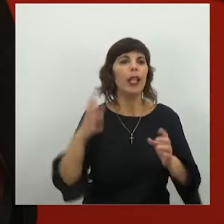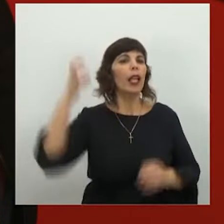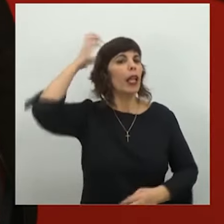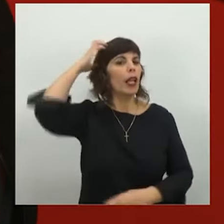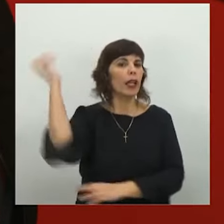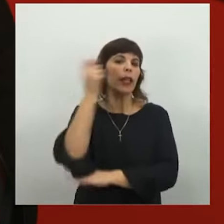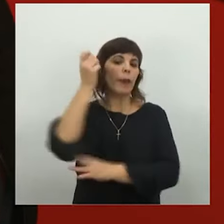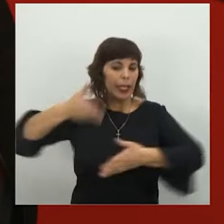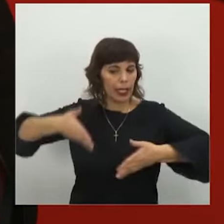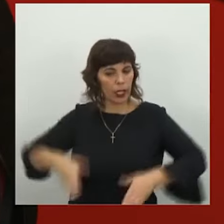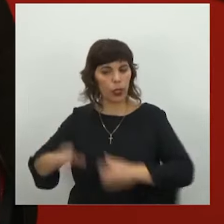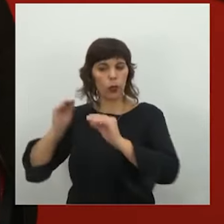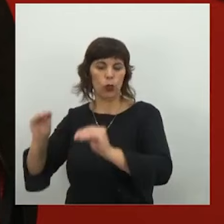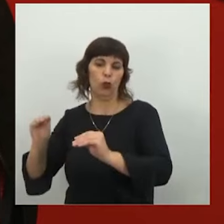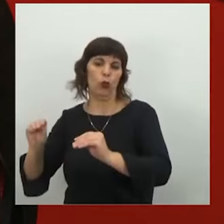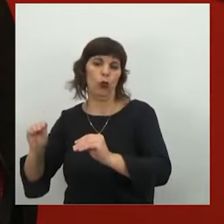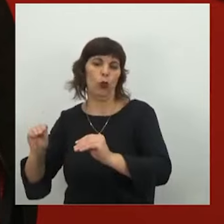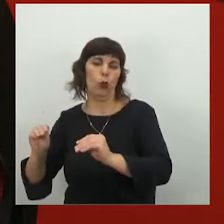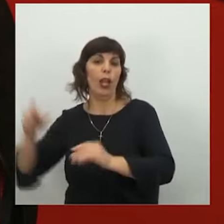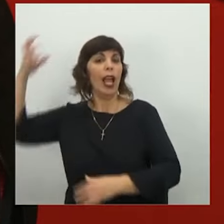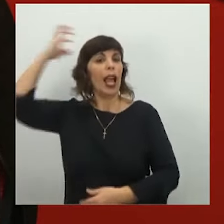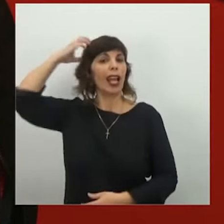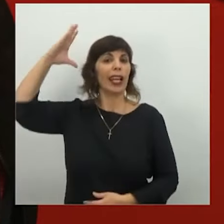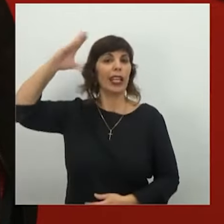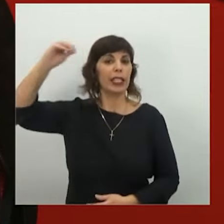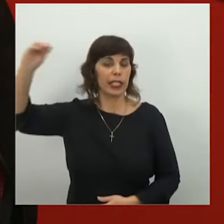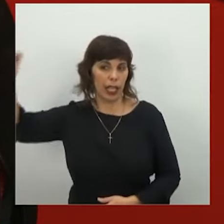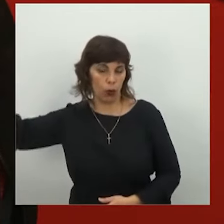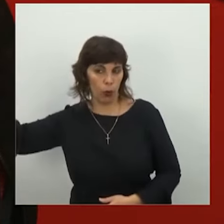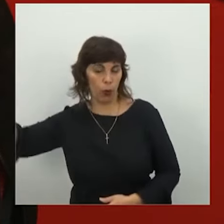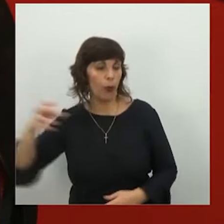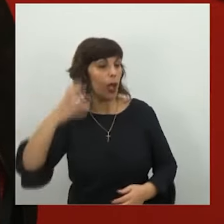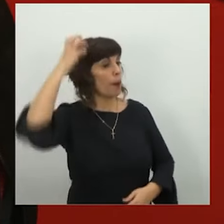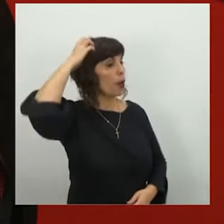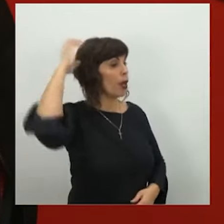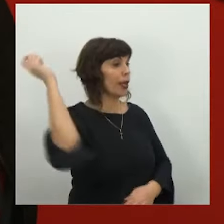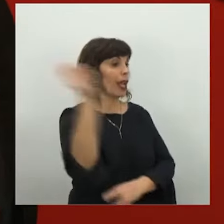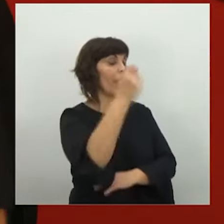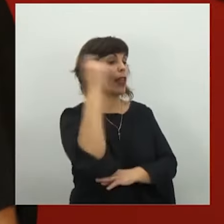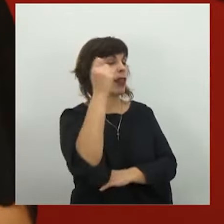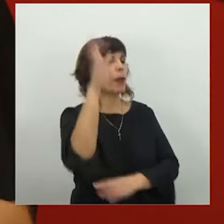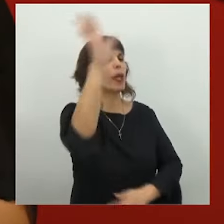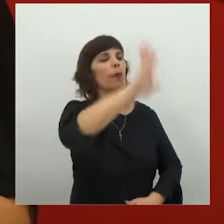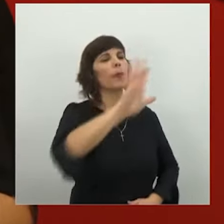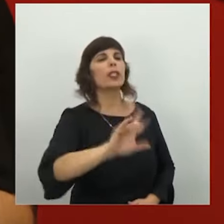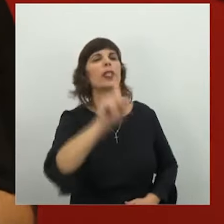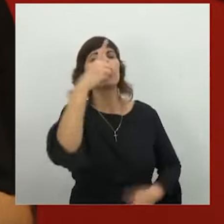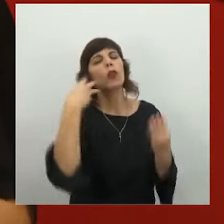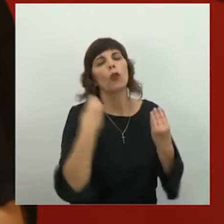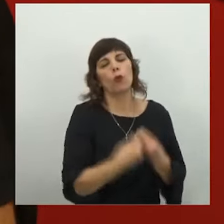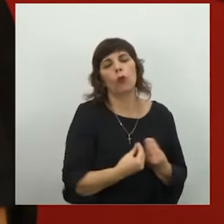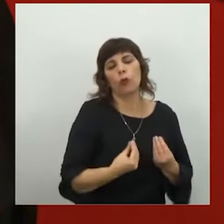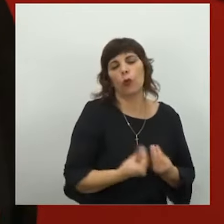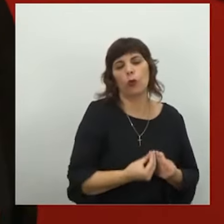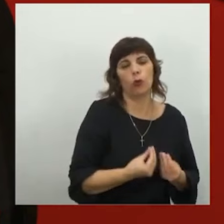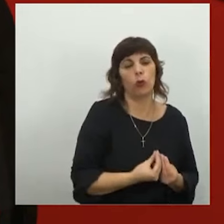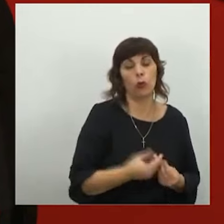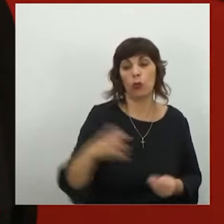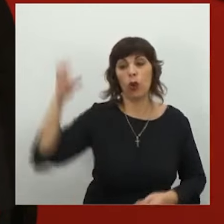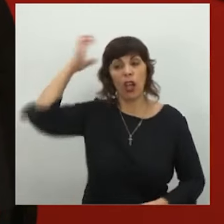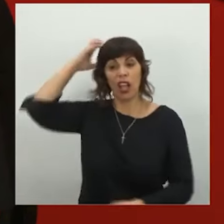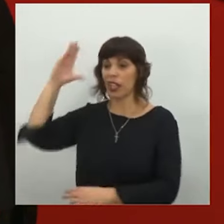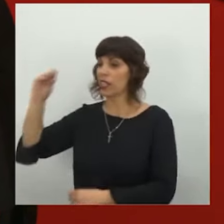Salomón no tenía, que era la presencia. Es la presencia de Dios,